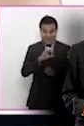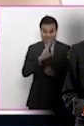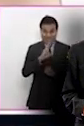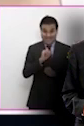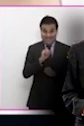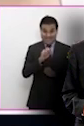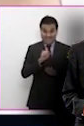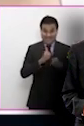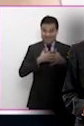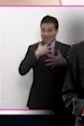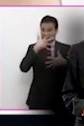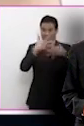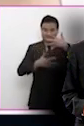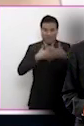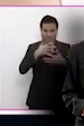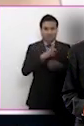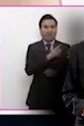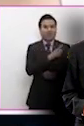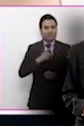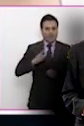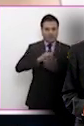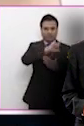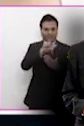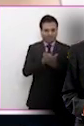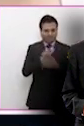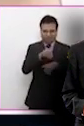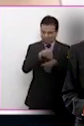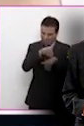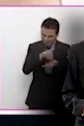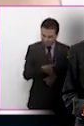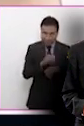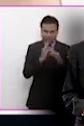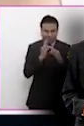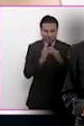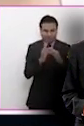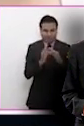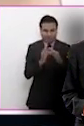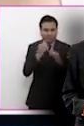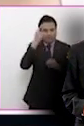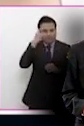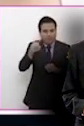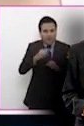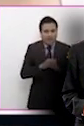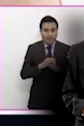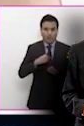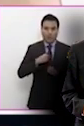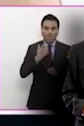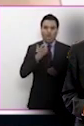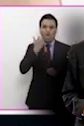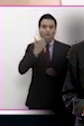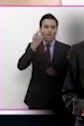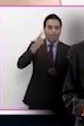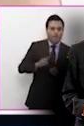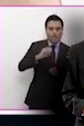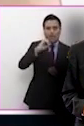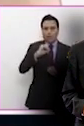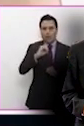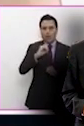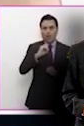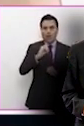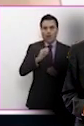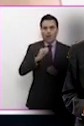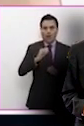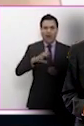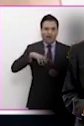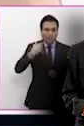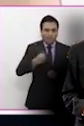es la primera vez que alguna autoridad, algún partido político y también, obviamente, el